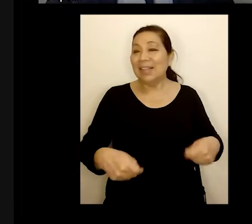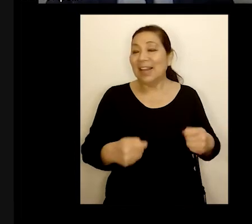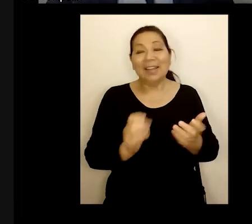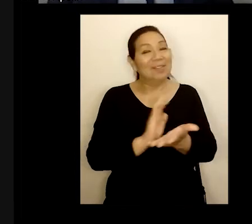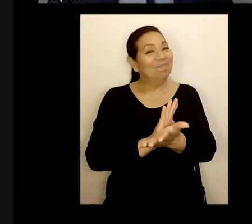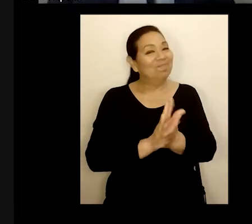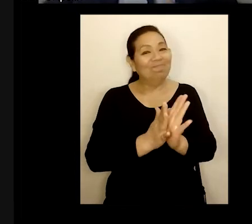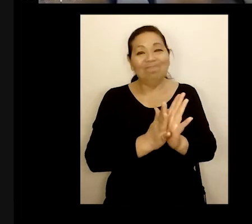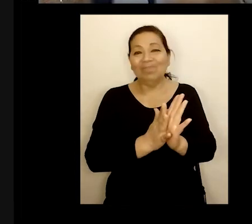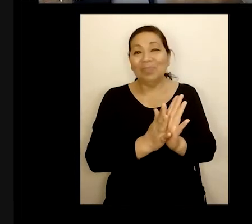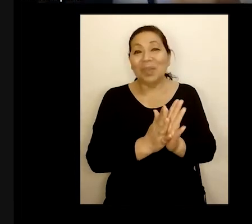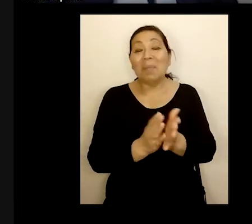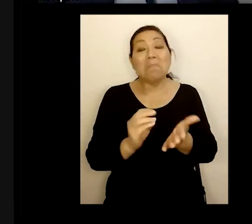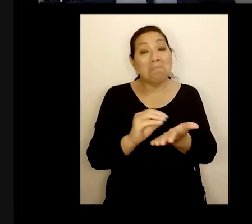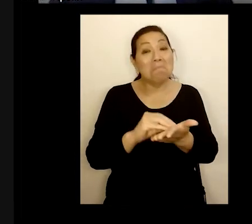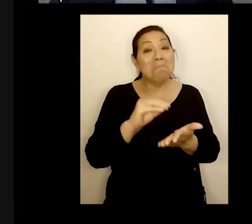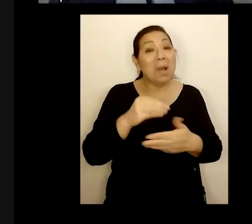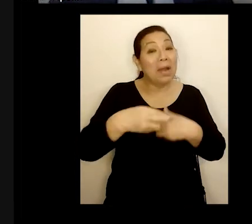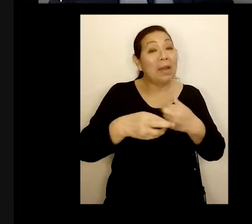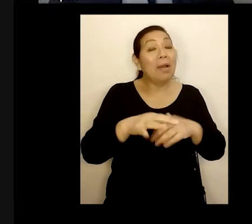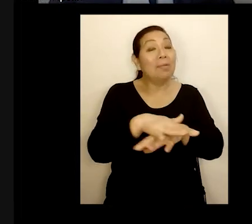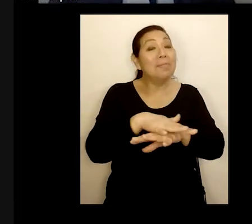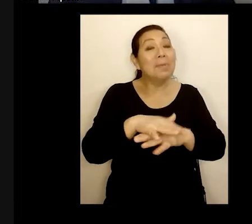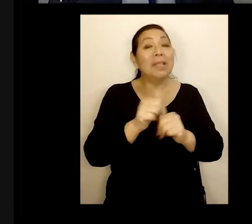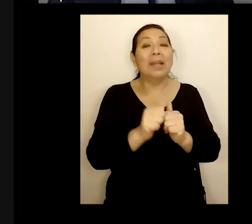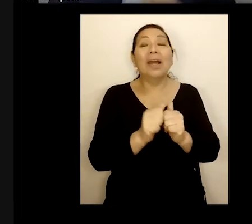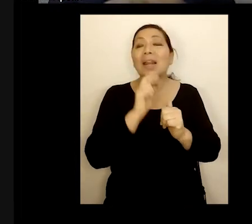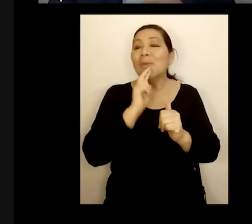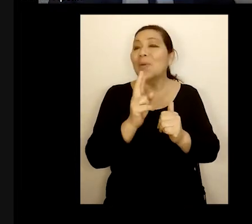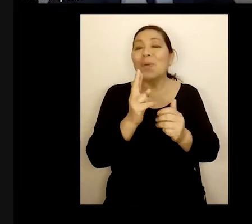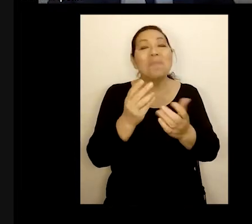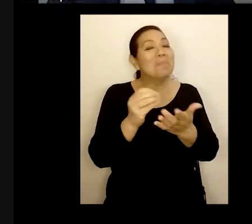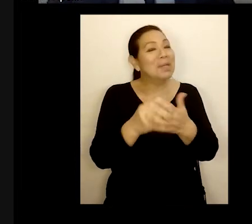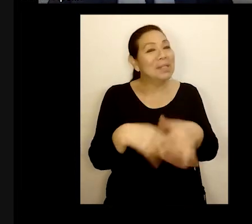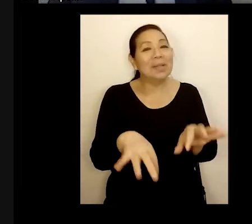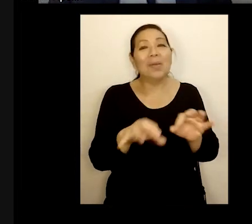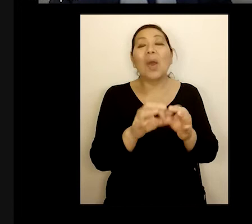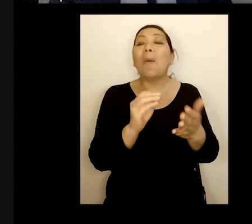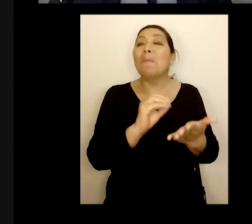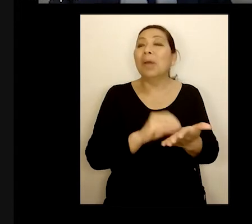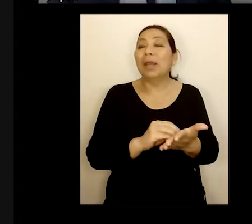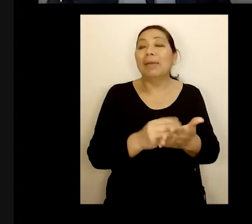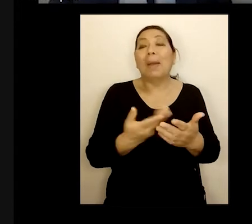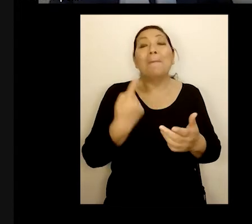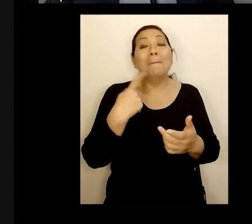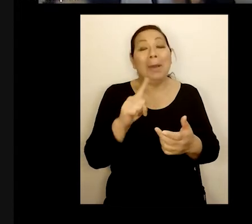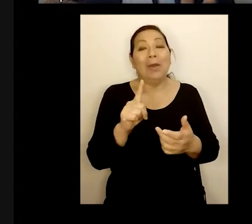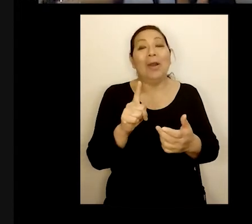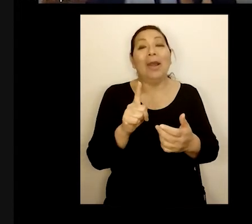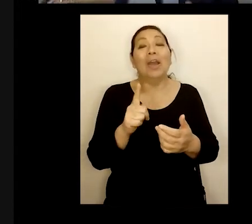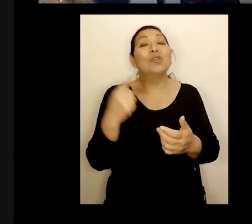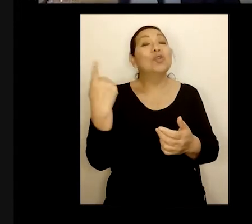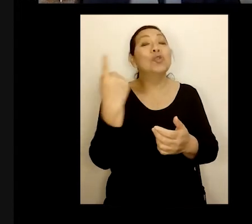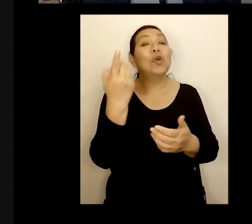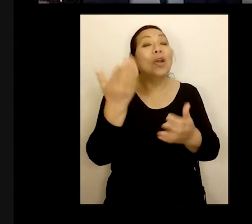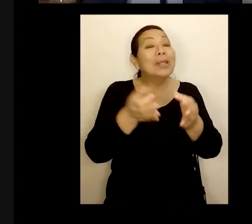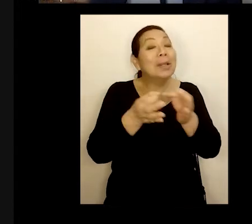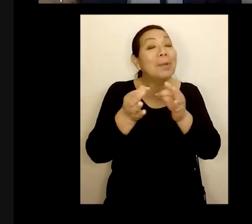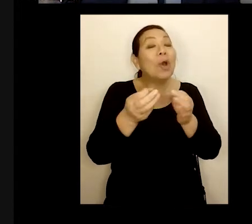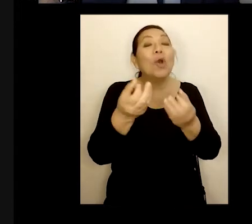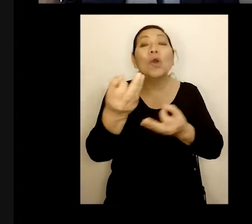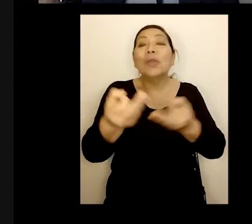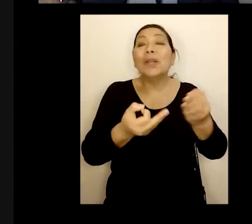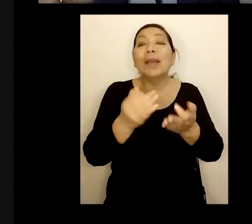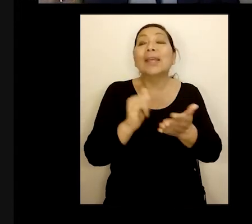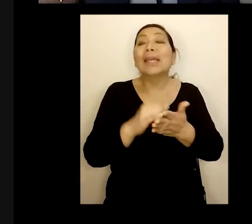gasto, que le fue además requerido en el procedimiento administrativo, resulta irrelevante una prueba pericial destinada a solamente interpretar la